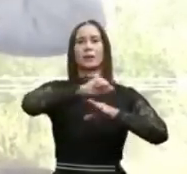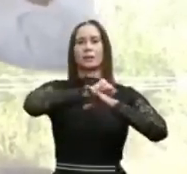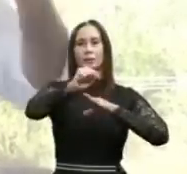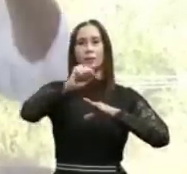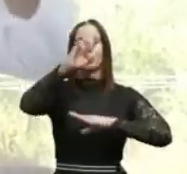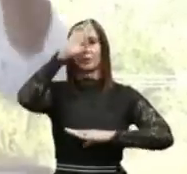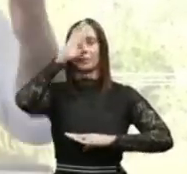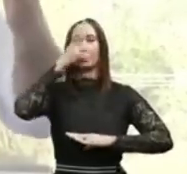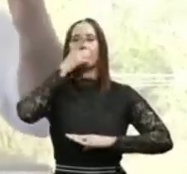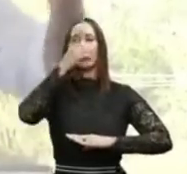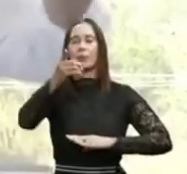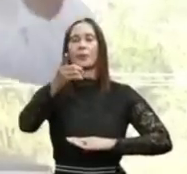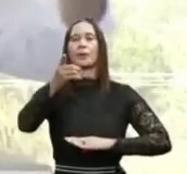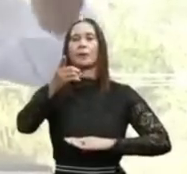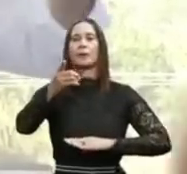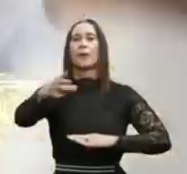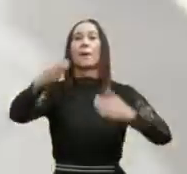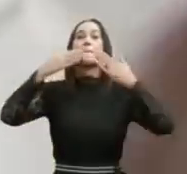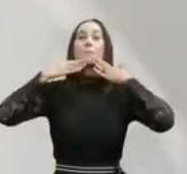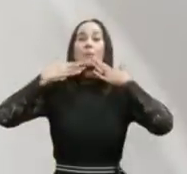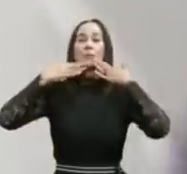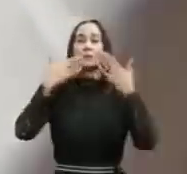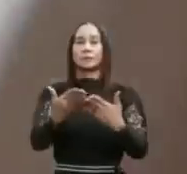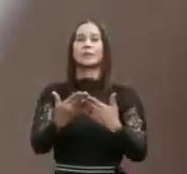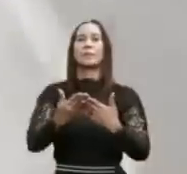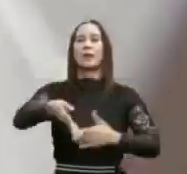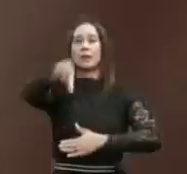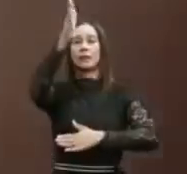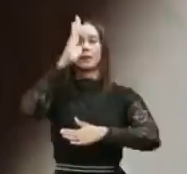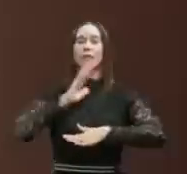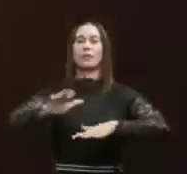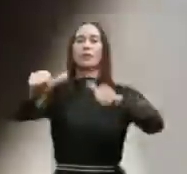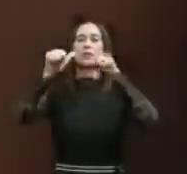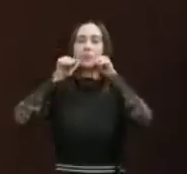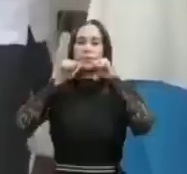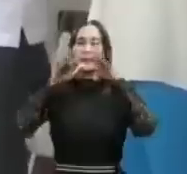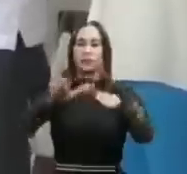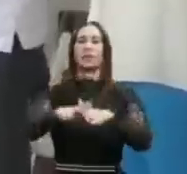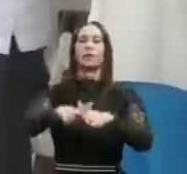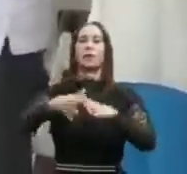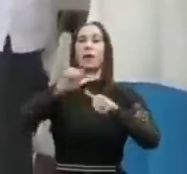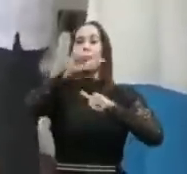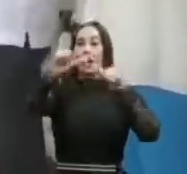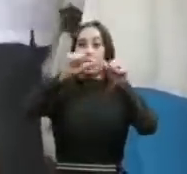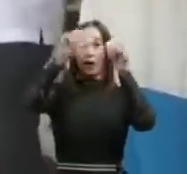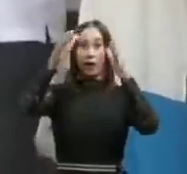de la República Dominicana. Muchísimas gracias y que Dios bendiga